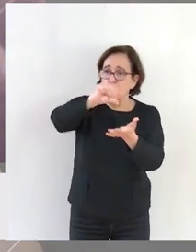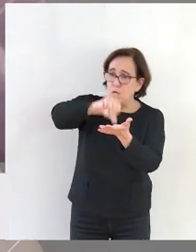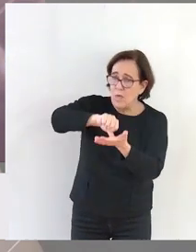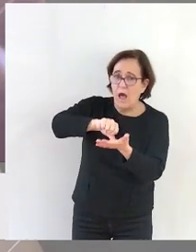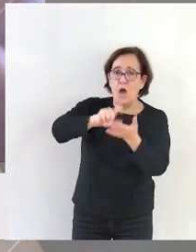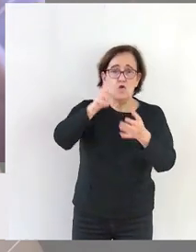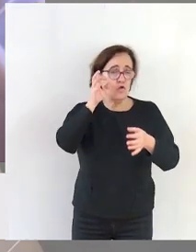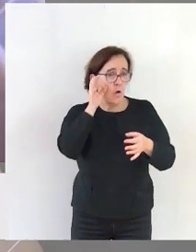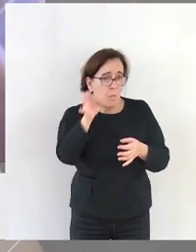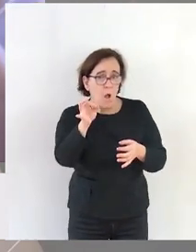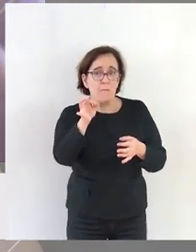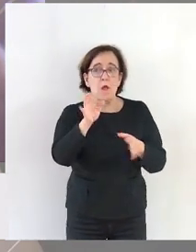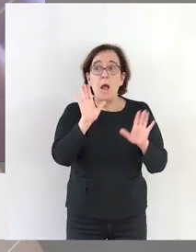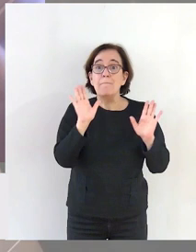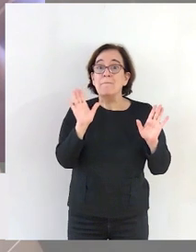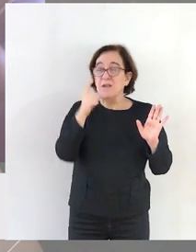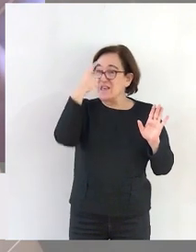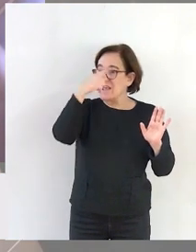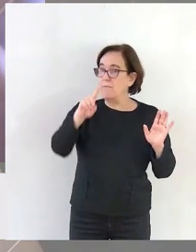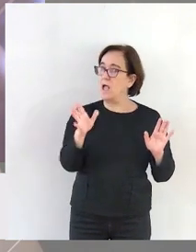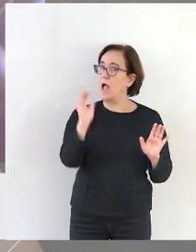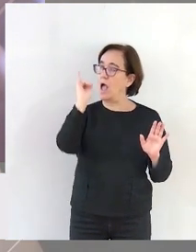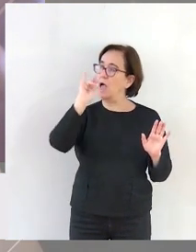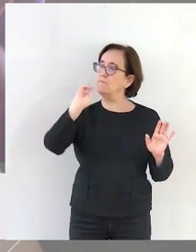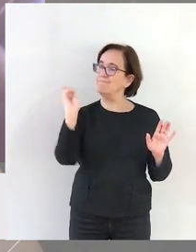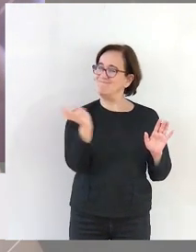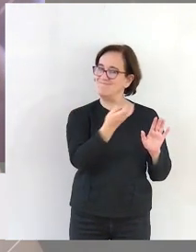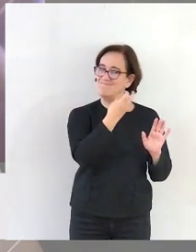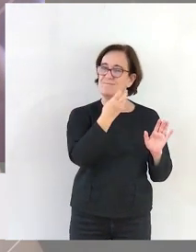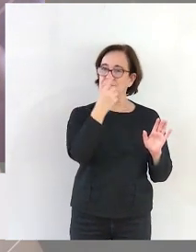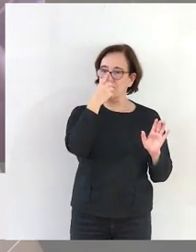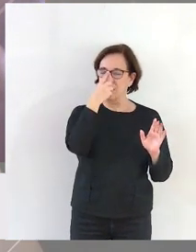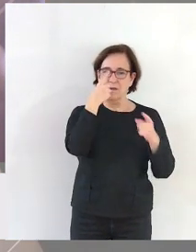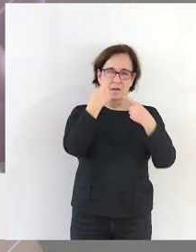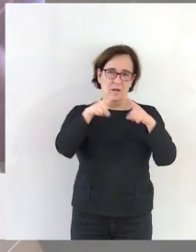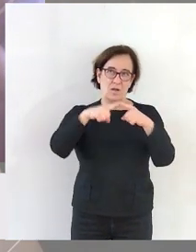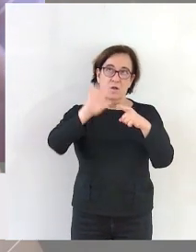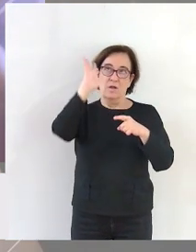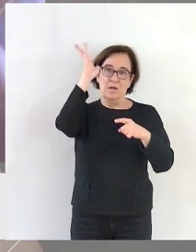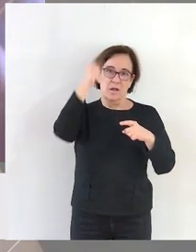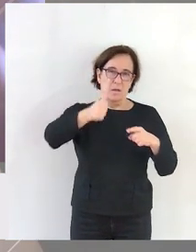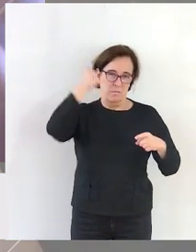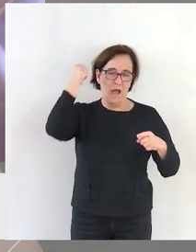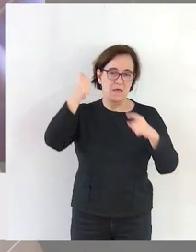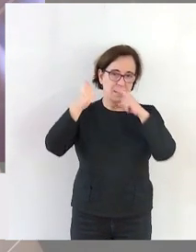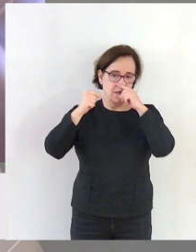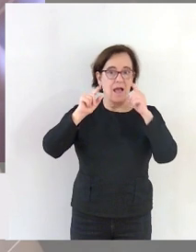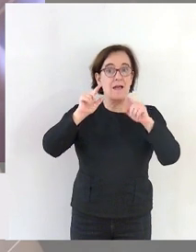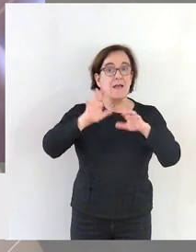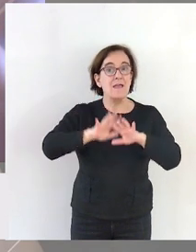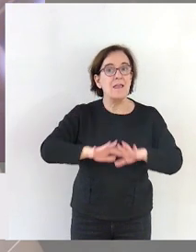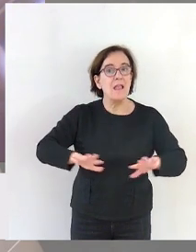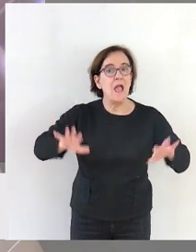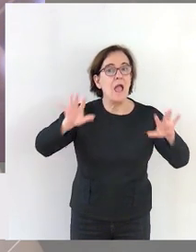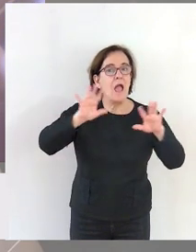su pueblo pero luego sabemos que existen otro tipo de eventos climáticos más de evolución lenta que